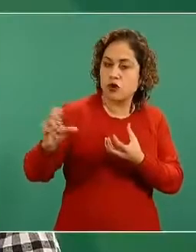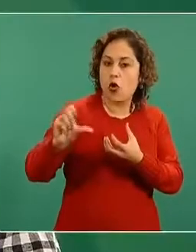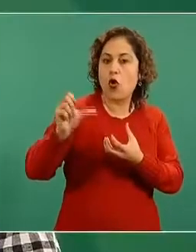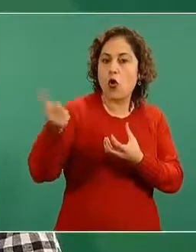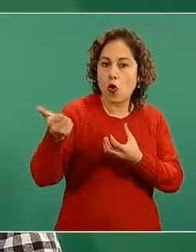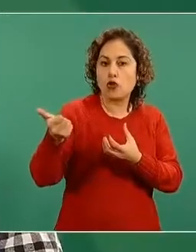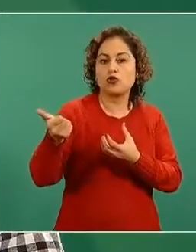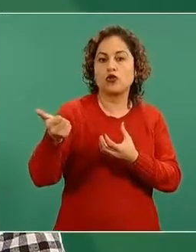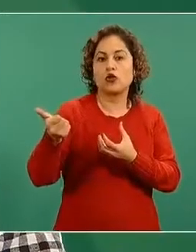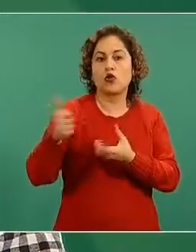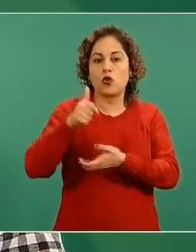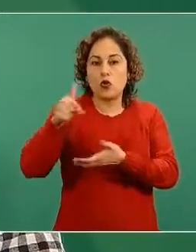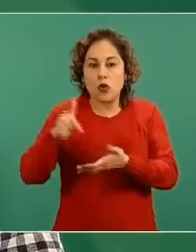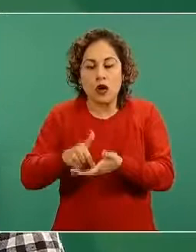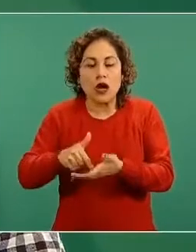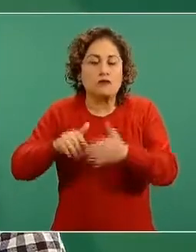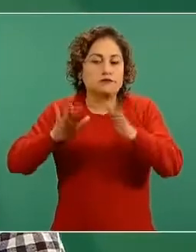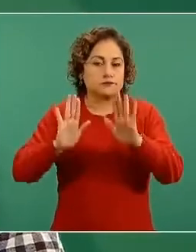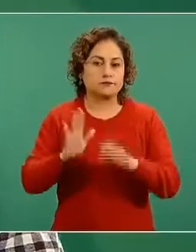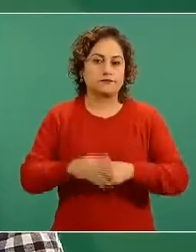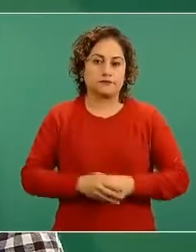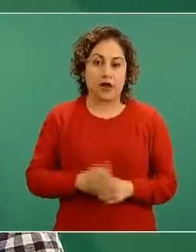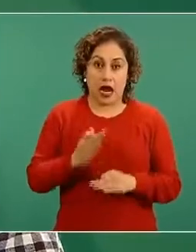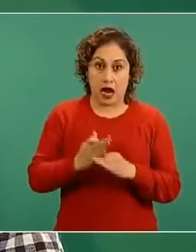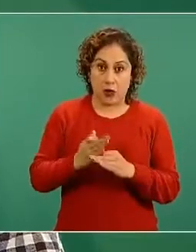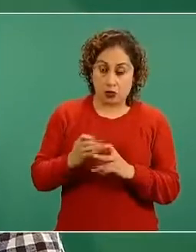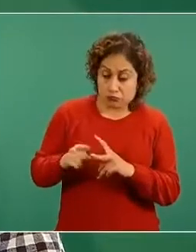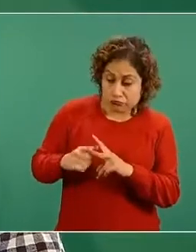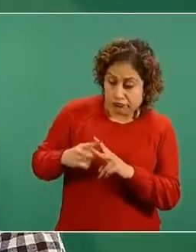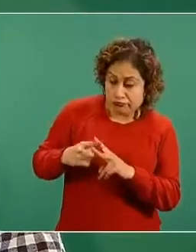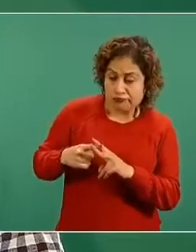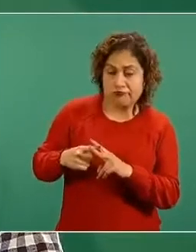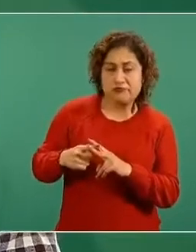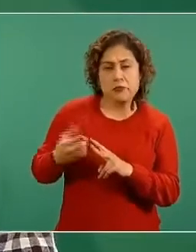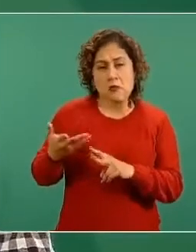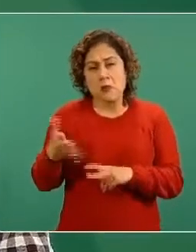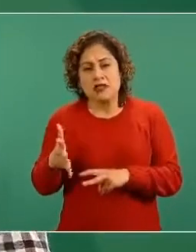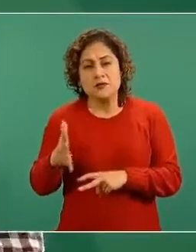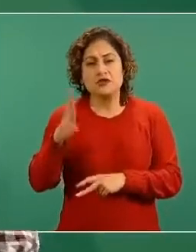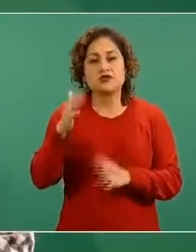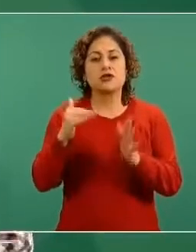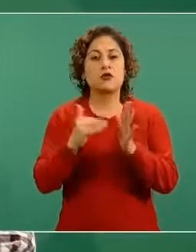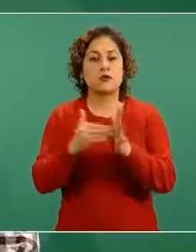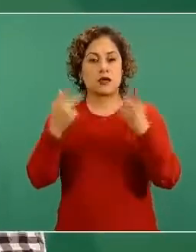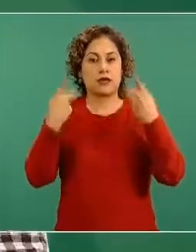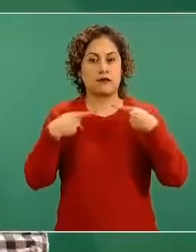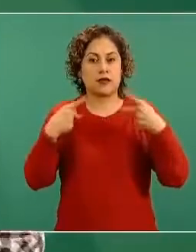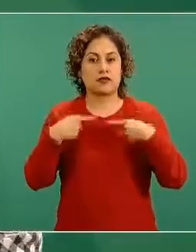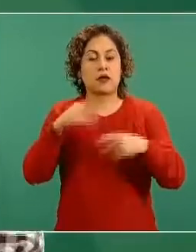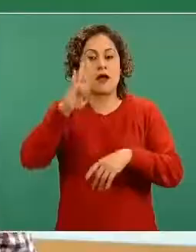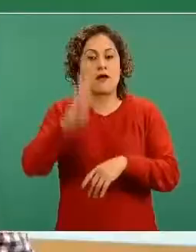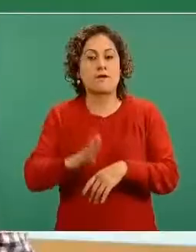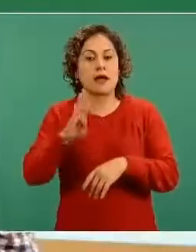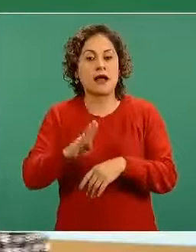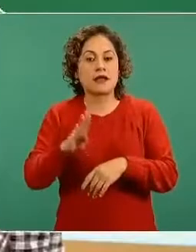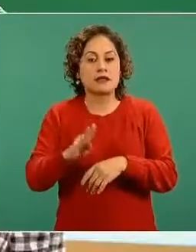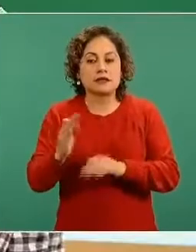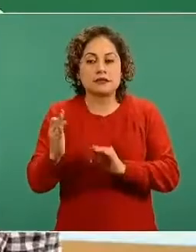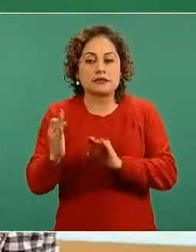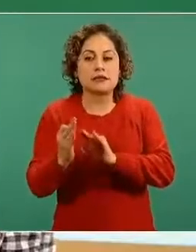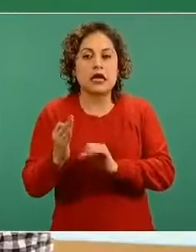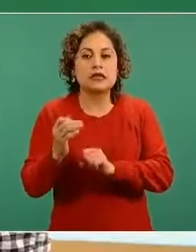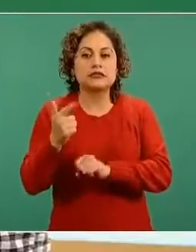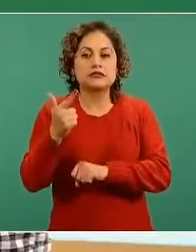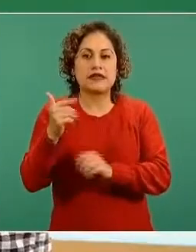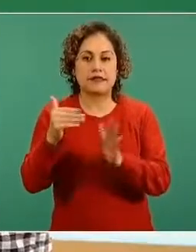Y se han contabilizado hasta el momento cerca de 5,000 personas, parece que se están integrando ya casi 7,000 conforme